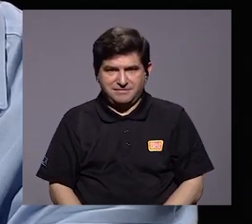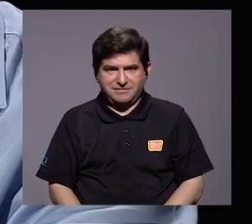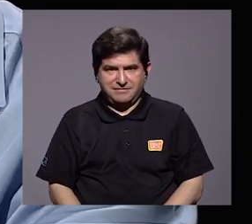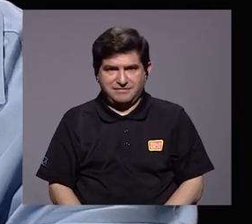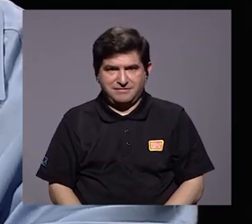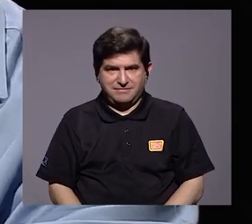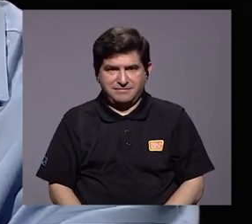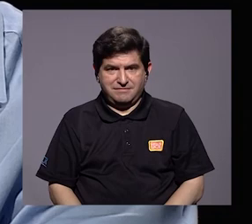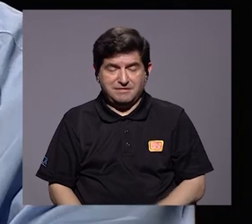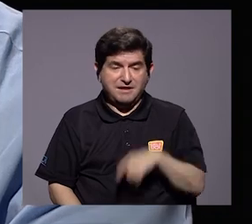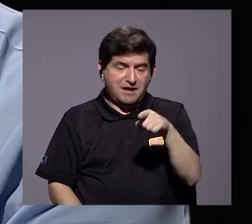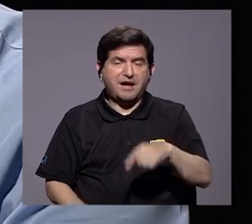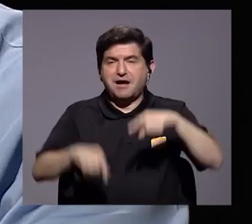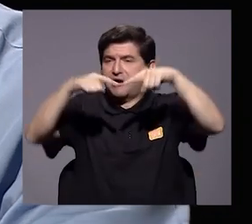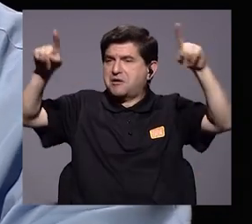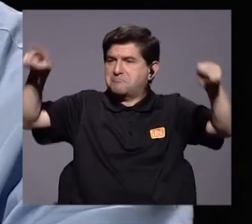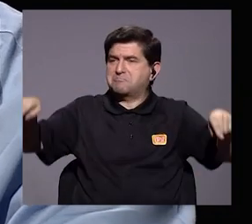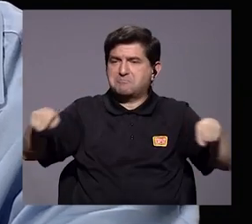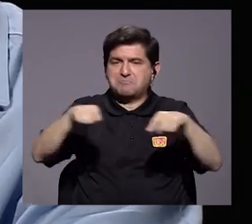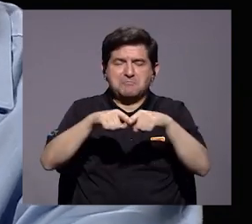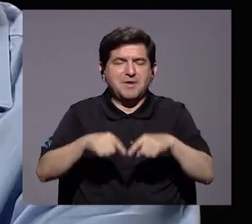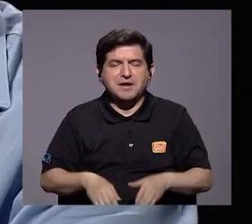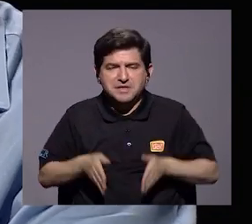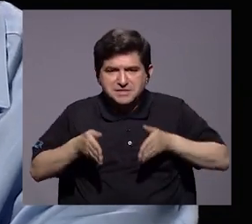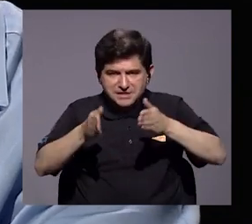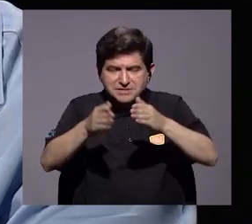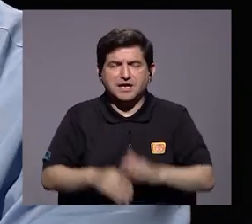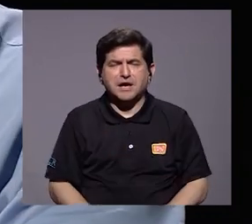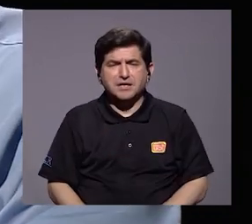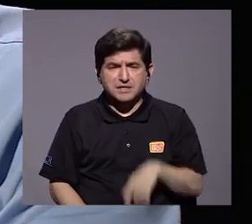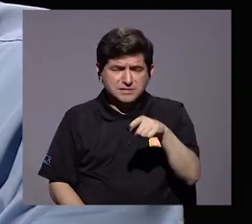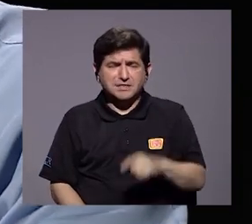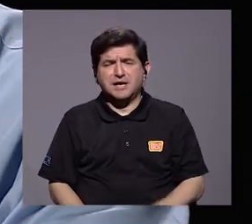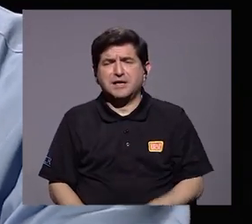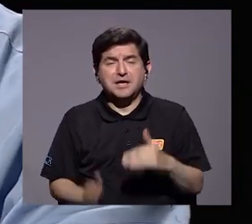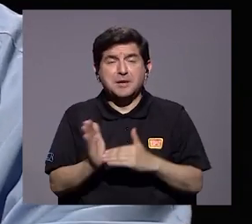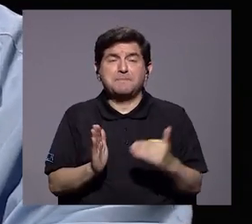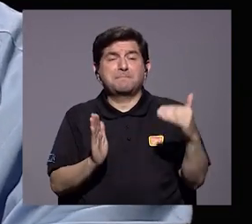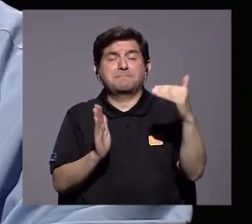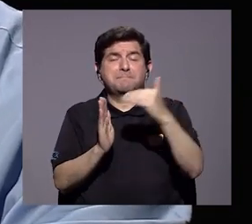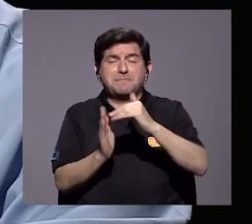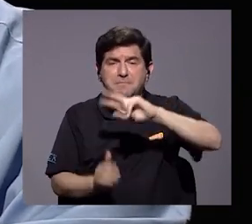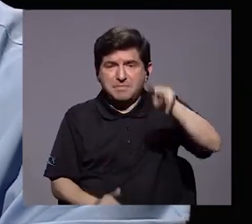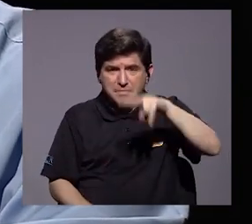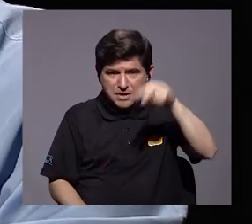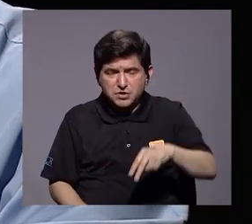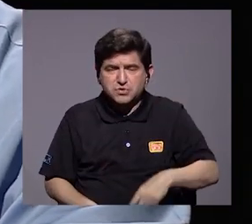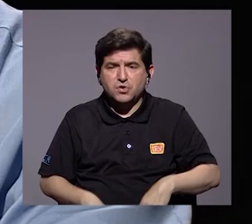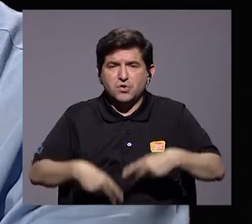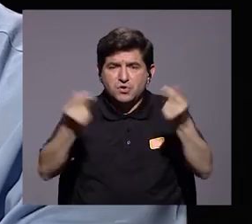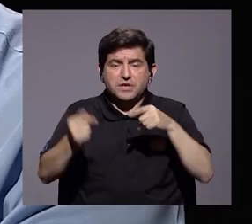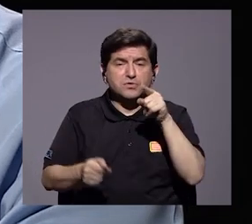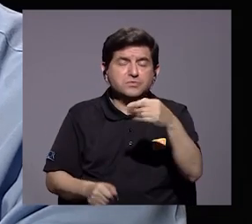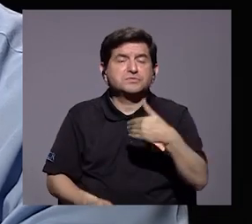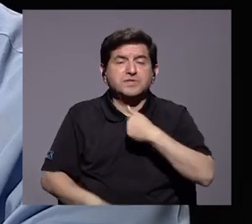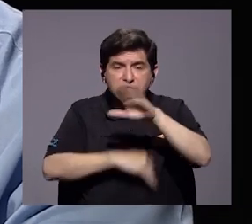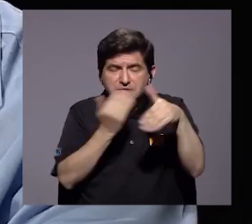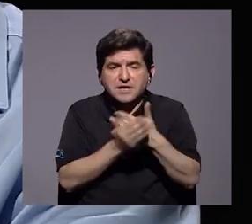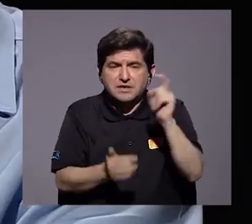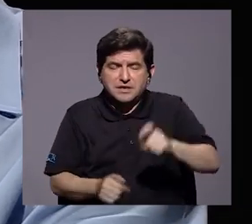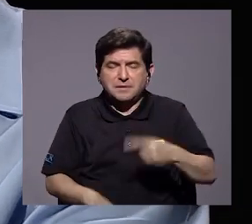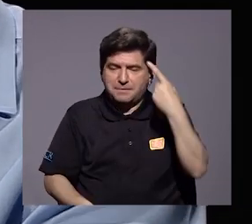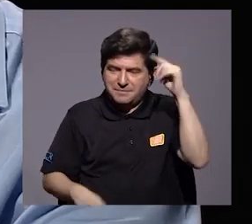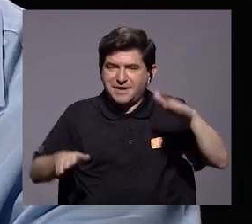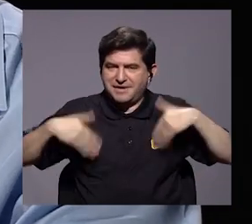publicitaria vallas de carretera por todo el país donde se habrán gastado varias decenas de millones de colones diciendo usted tiene todo lo que